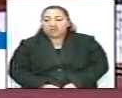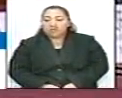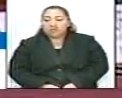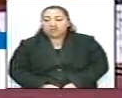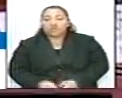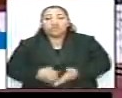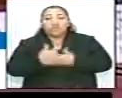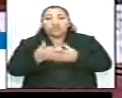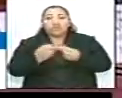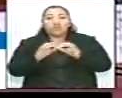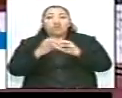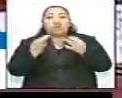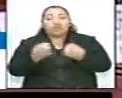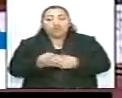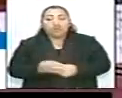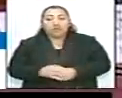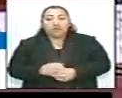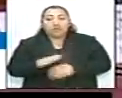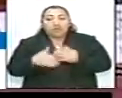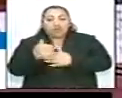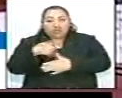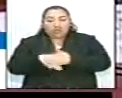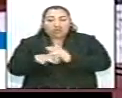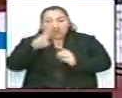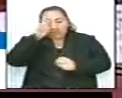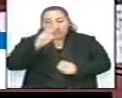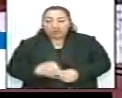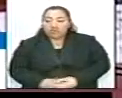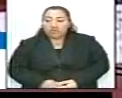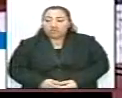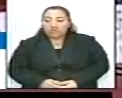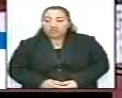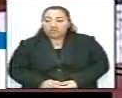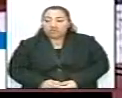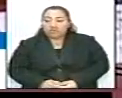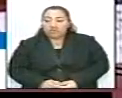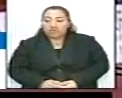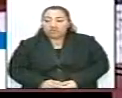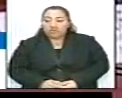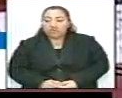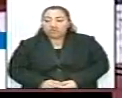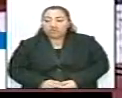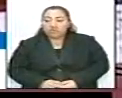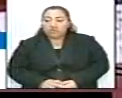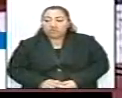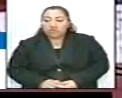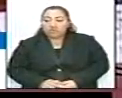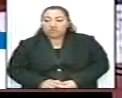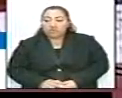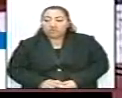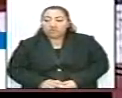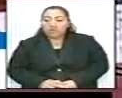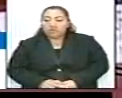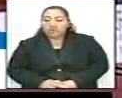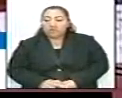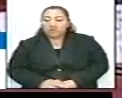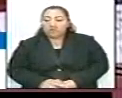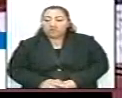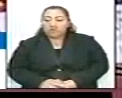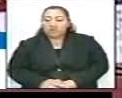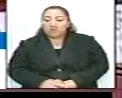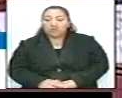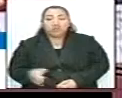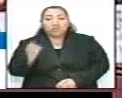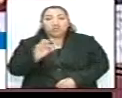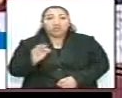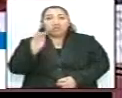no solamente en la capital, sino en el interior del país. Ese porcentaje es definitivamente ínfimo estando